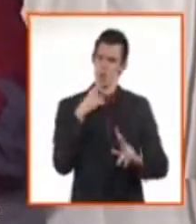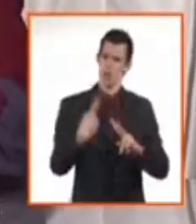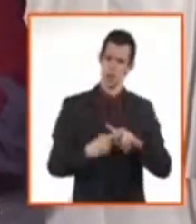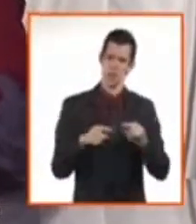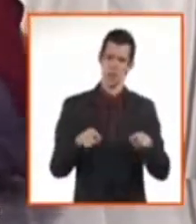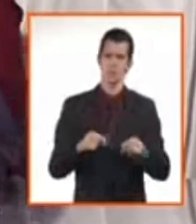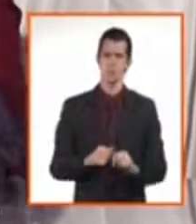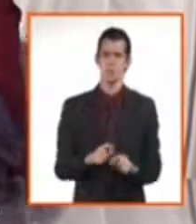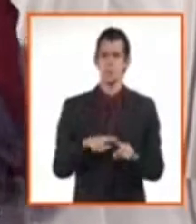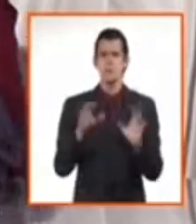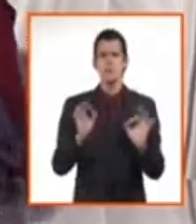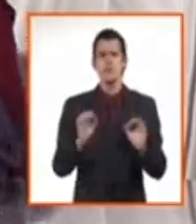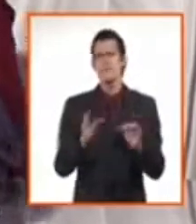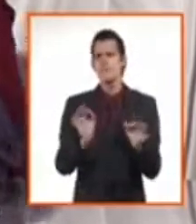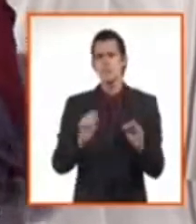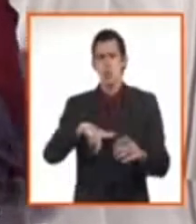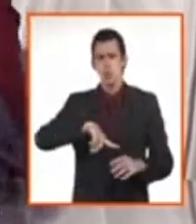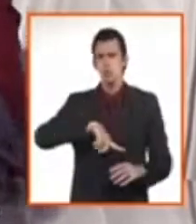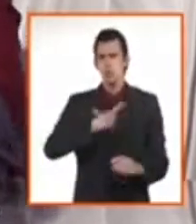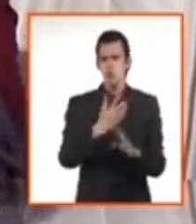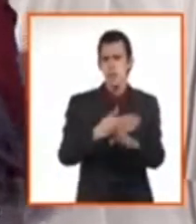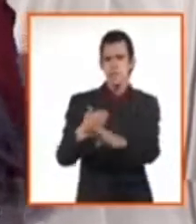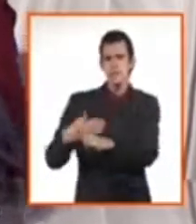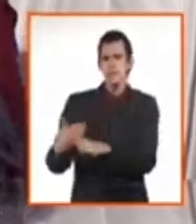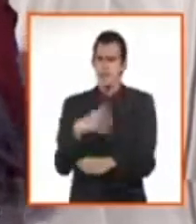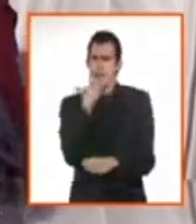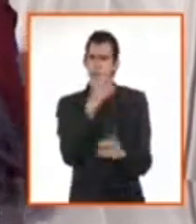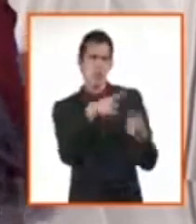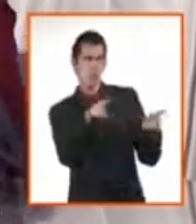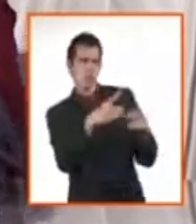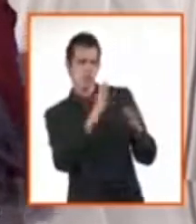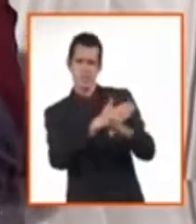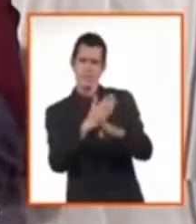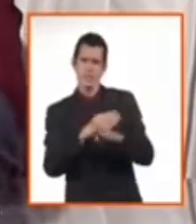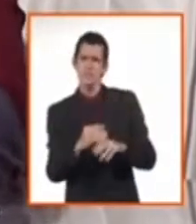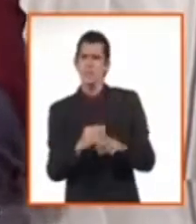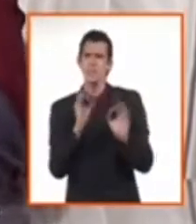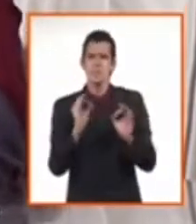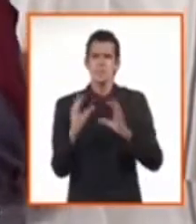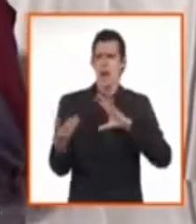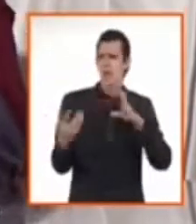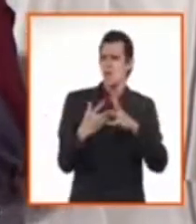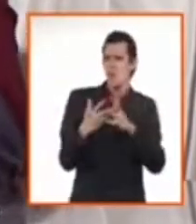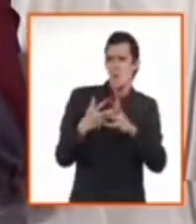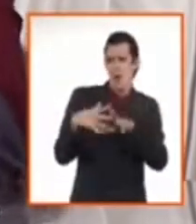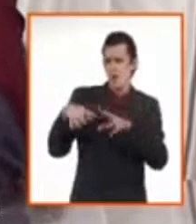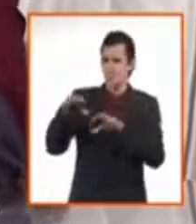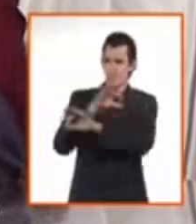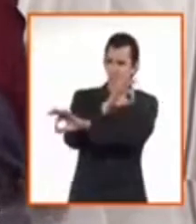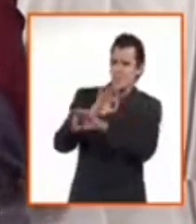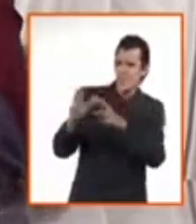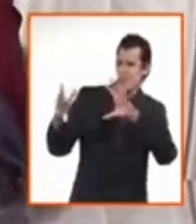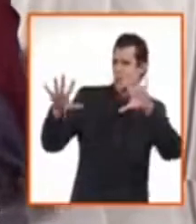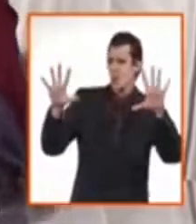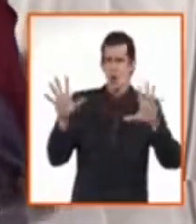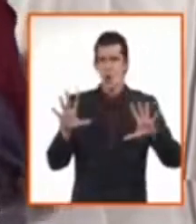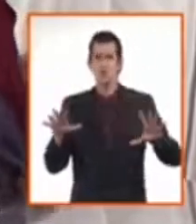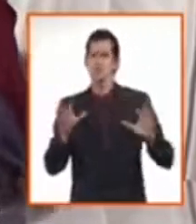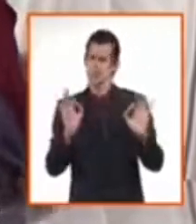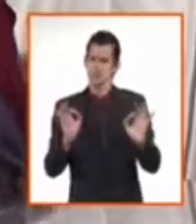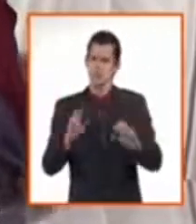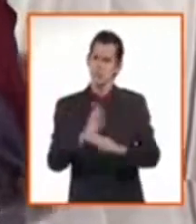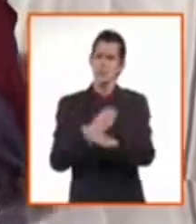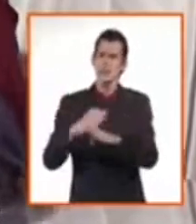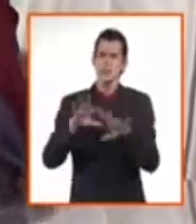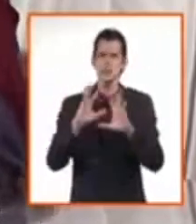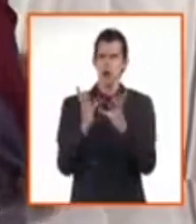recuerdo cuando hablábamos de la guerra contra irak contra afganistán etcétera después del 11 de septiembre que algunos especialistas